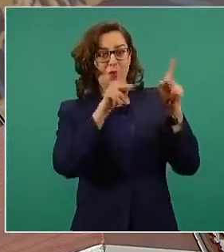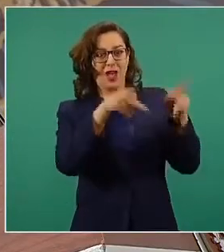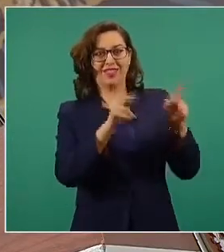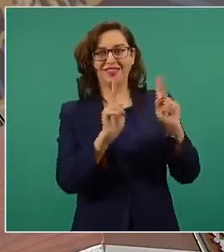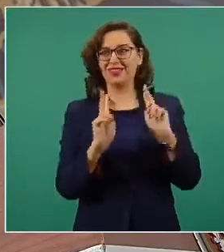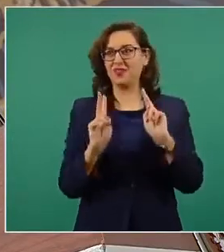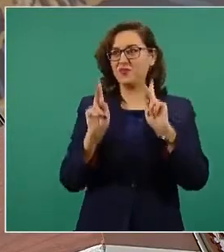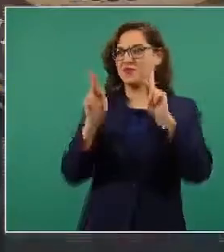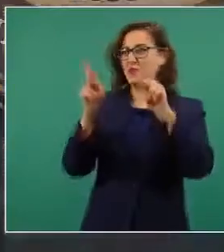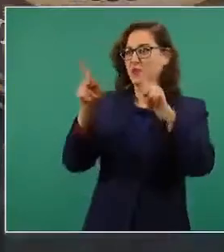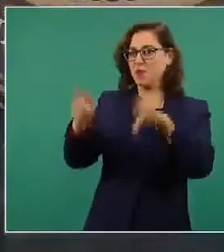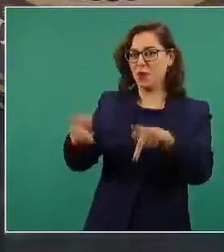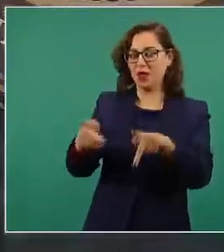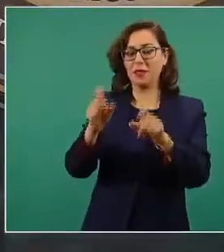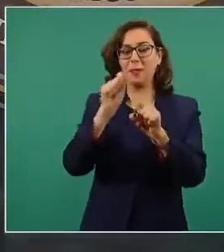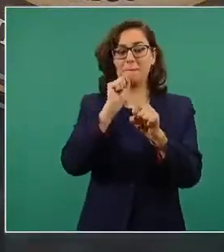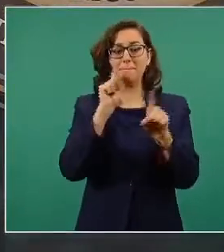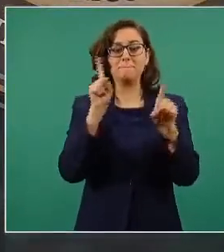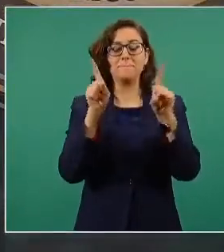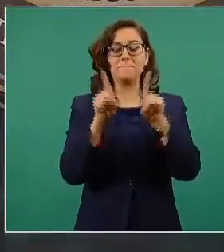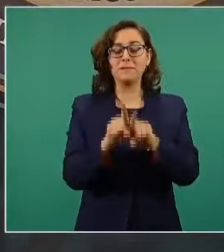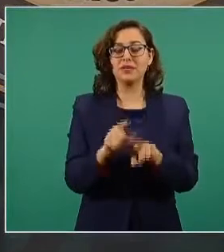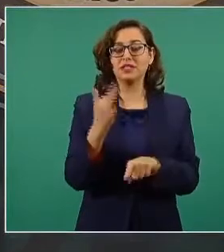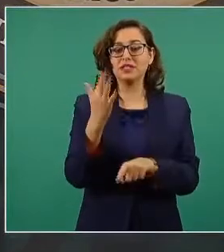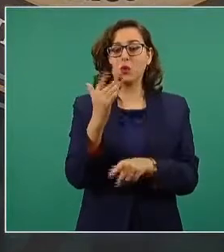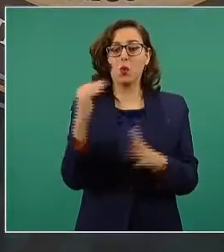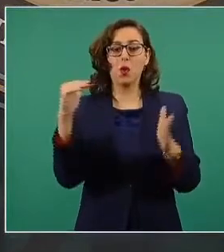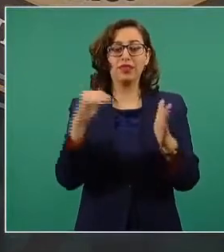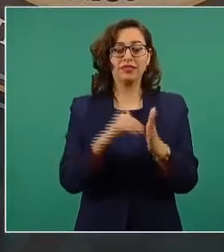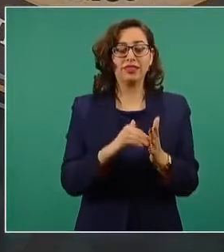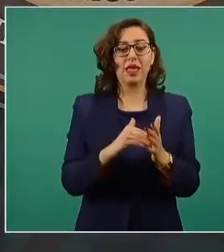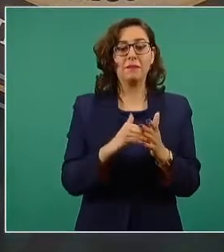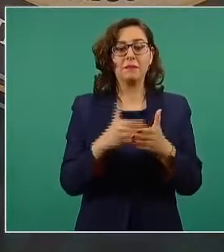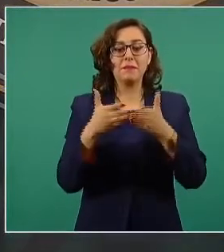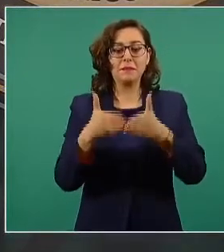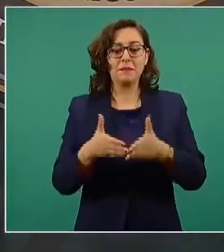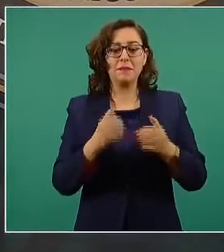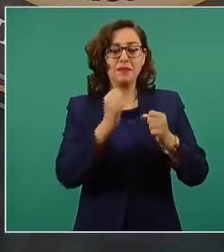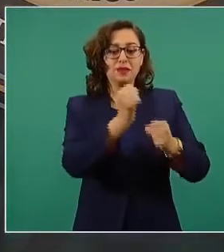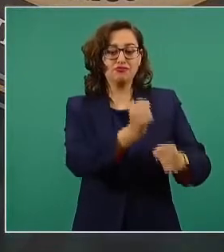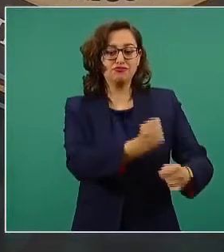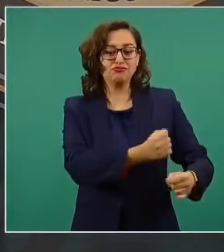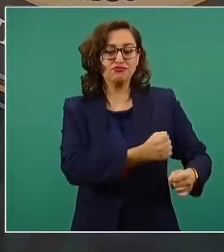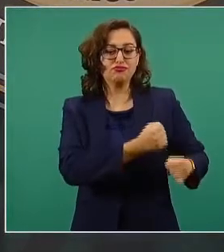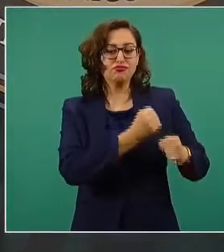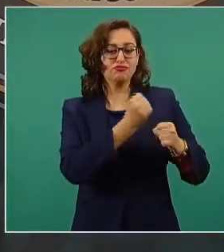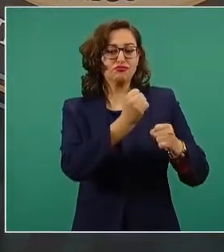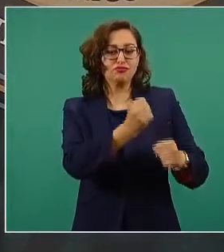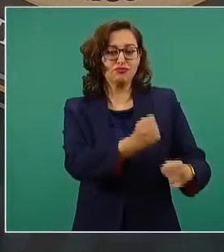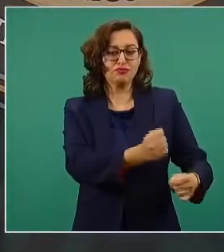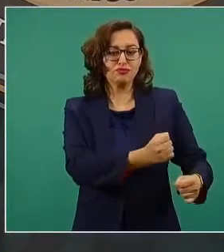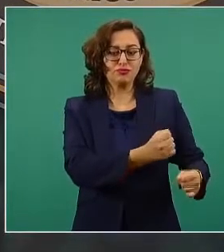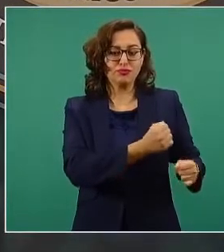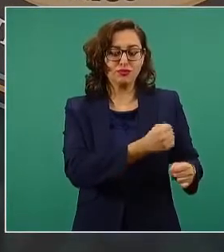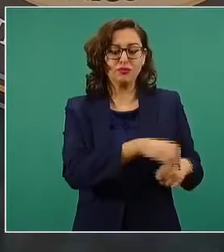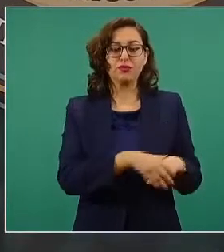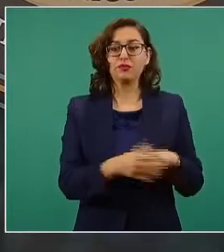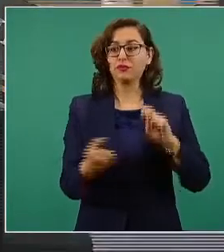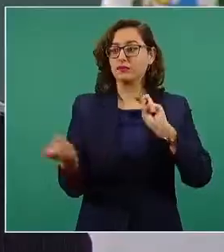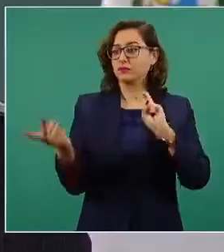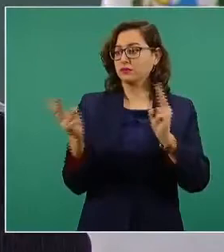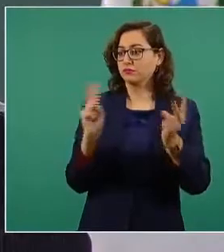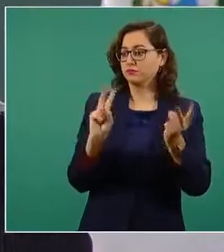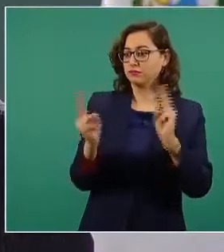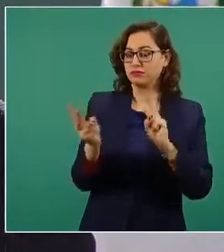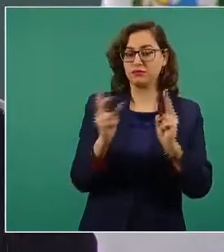flota de 50,000 canoas para la comunicación de los vecinos. Las